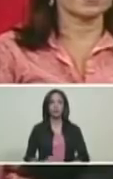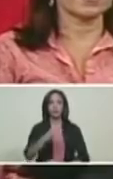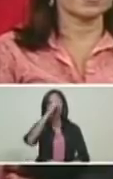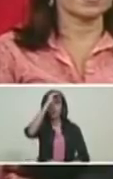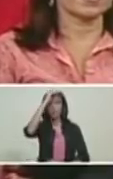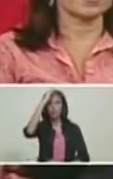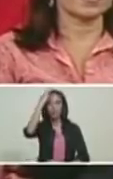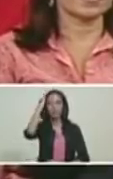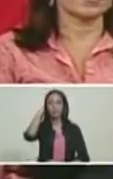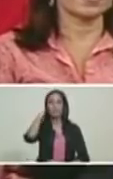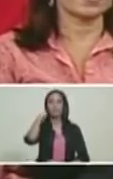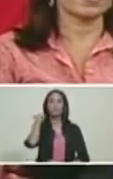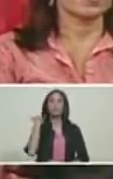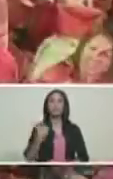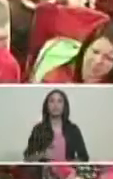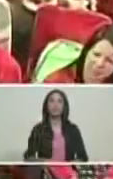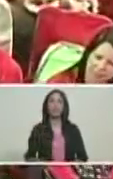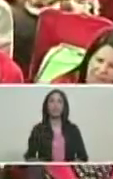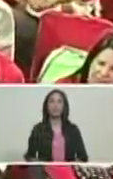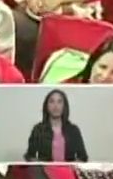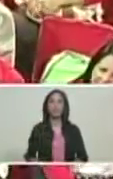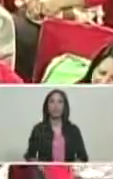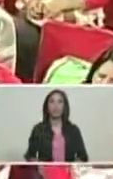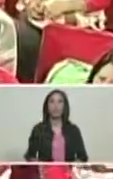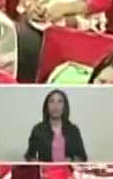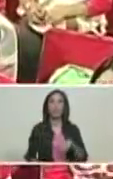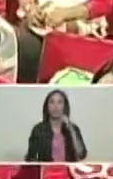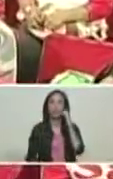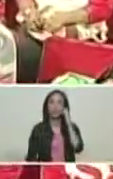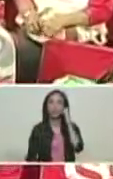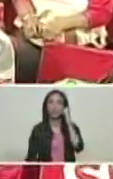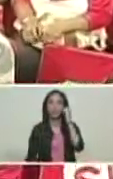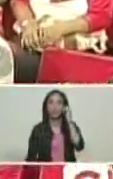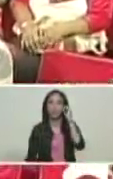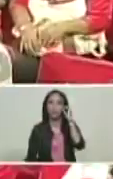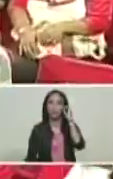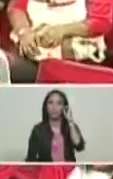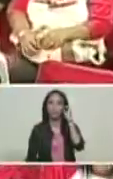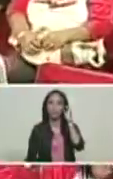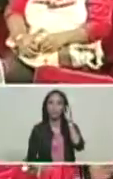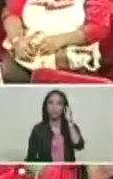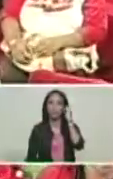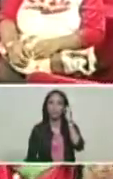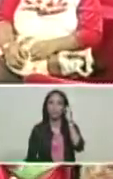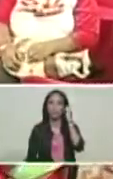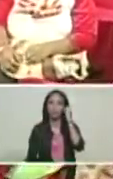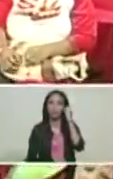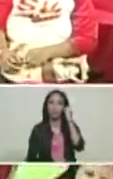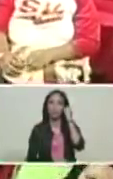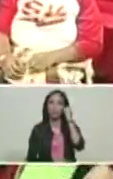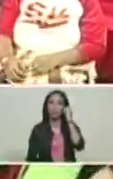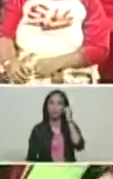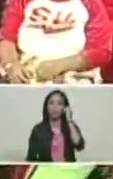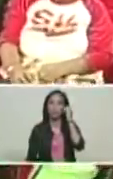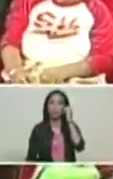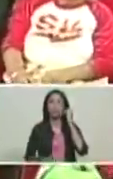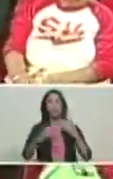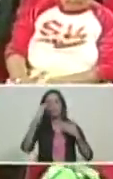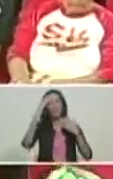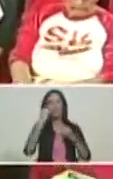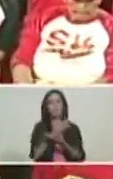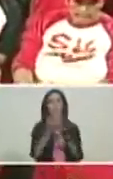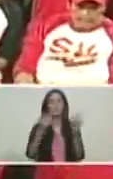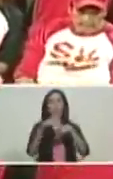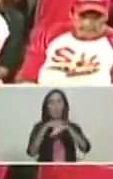Nuestra compañera Karin Lynn Berto, ministra del Poder Popular para la Mujer y la Igualdad de Género.